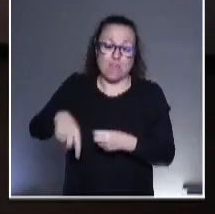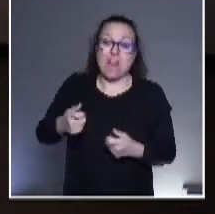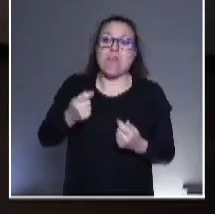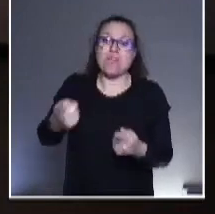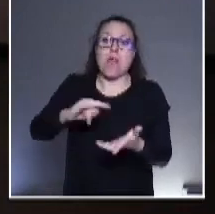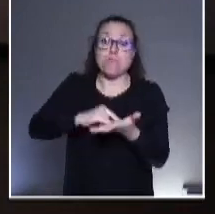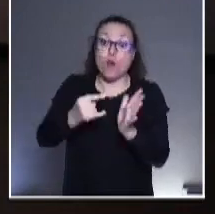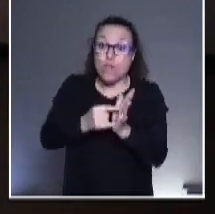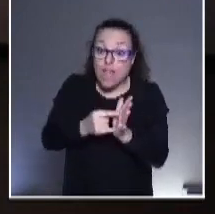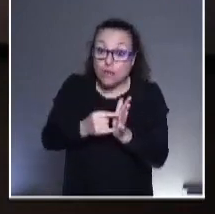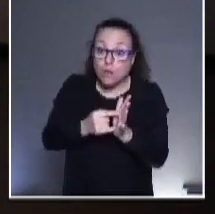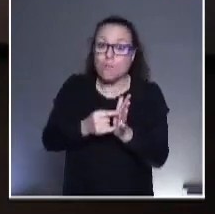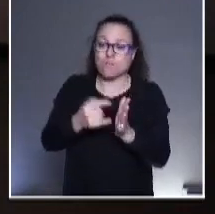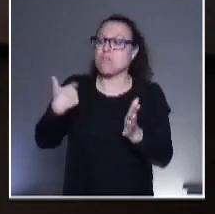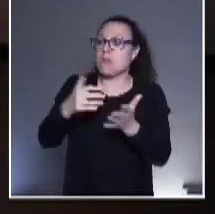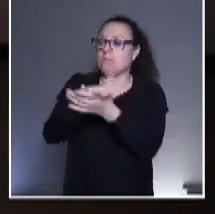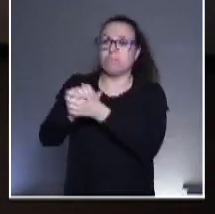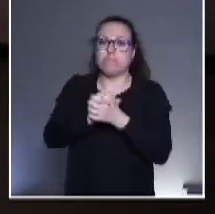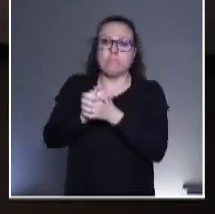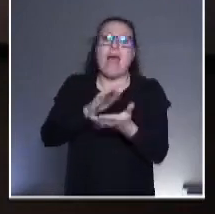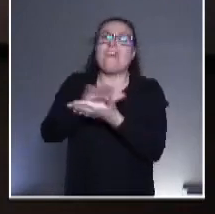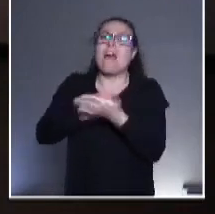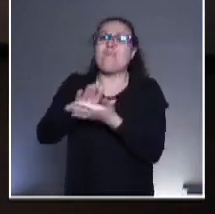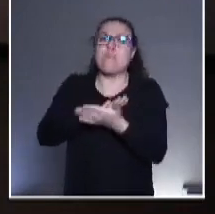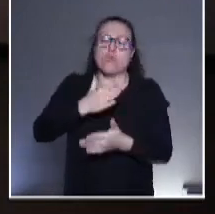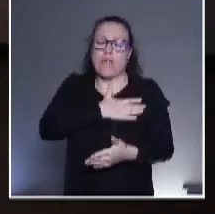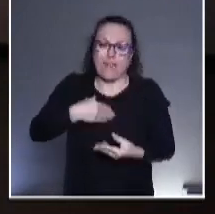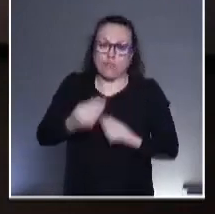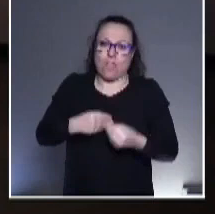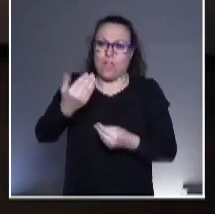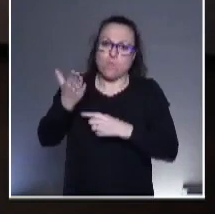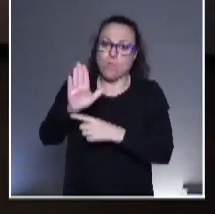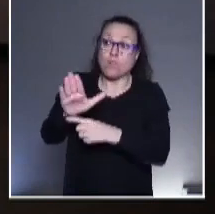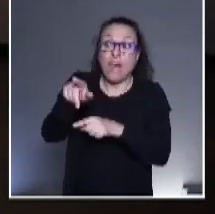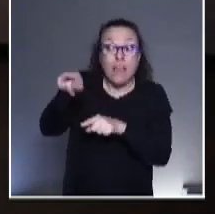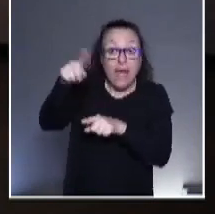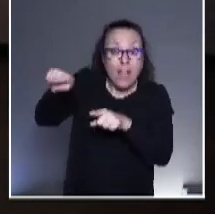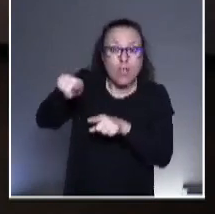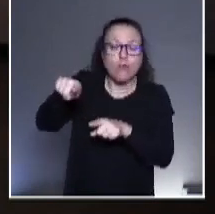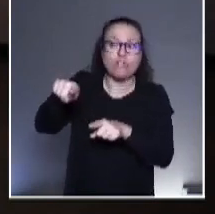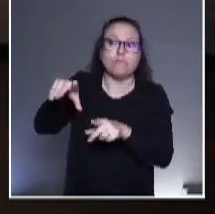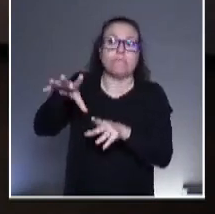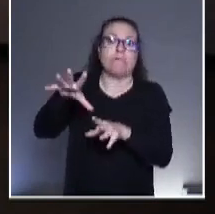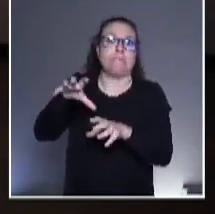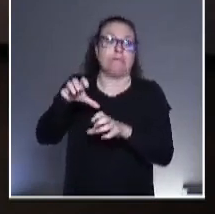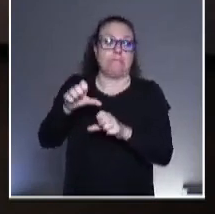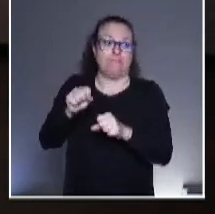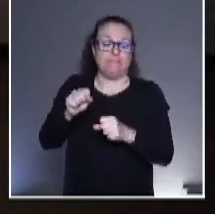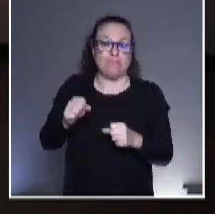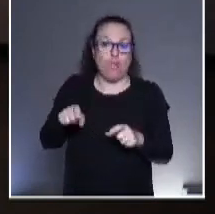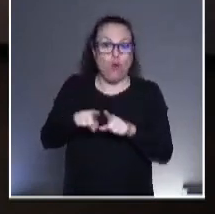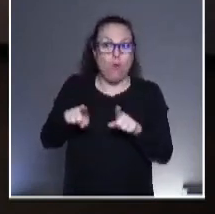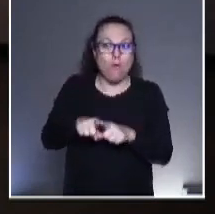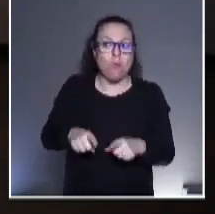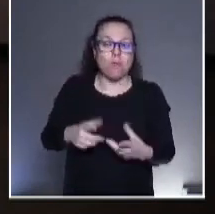un proyecto y hablábamos con nuestros colegas de lo que nos proponíamos, su reacción básicamente se parecía a esto.